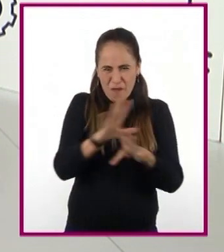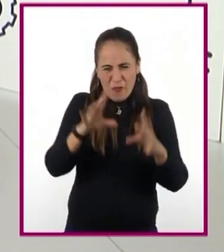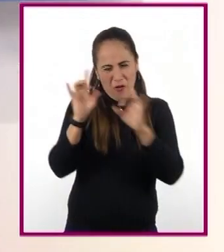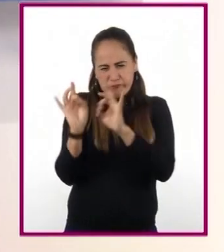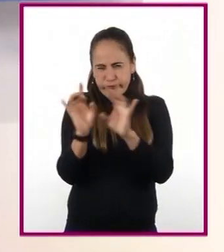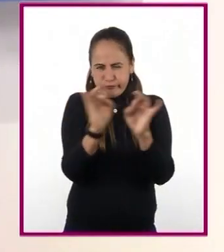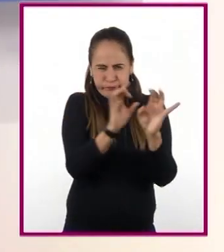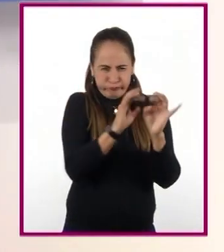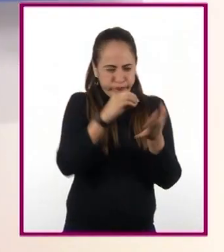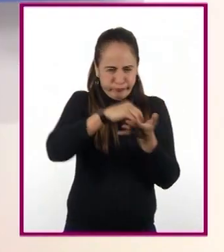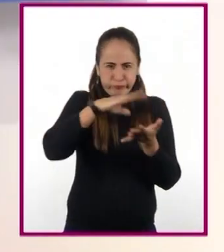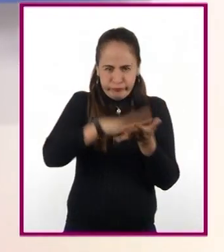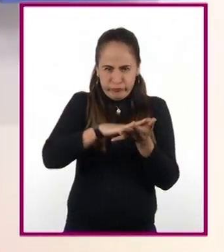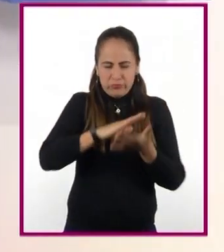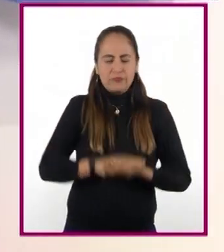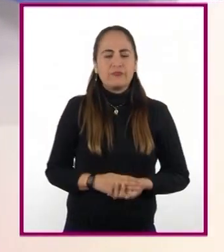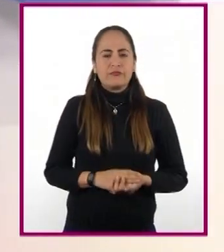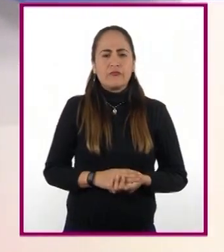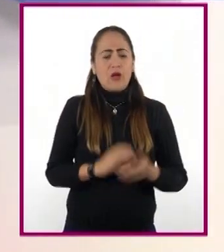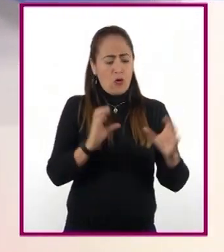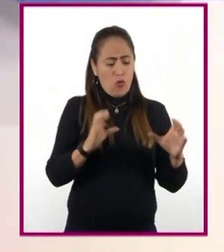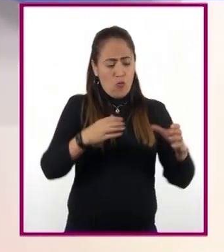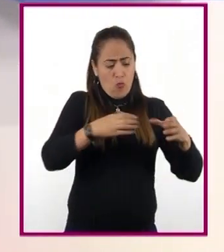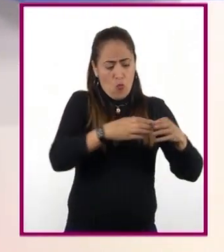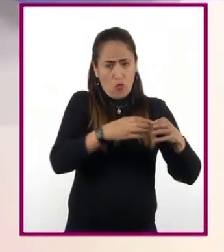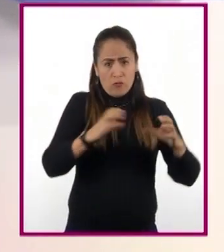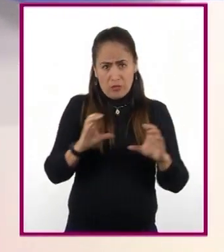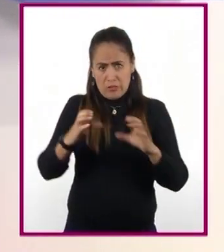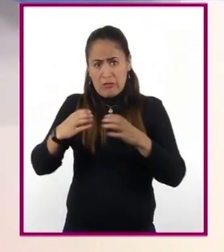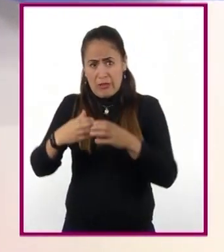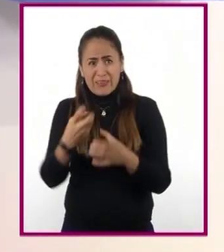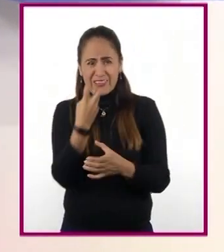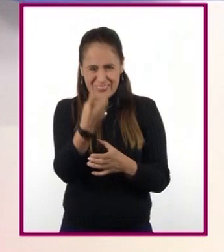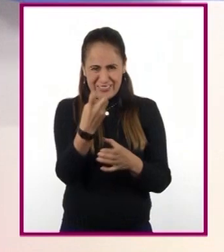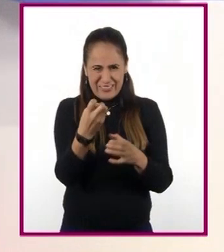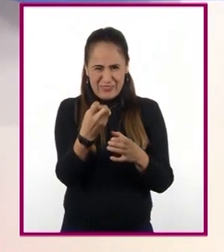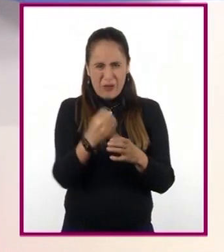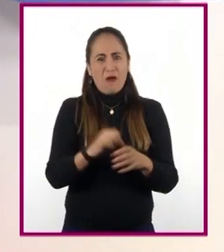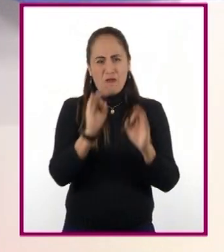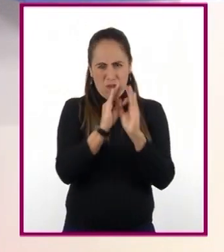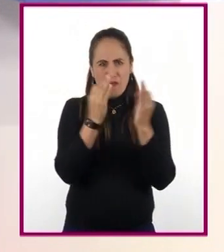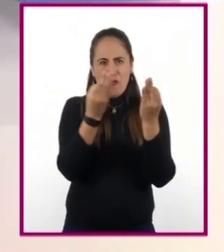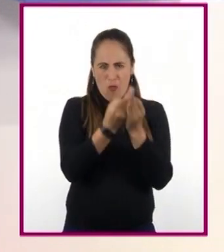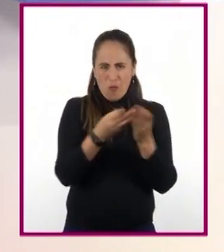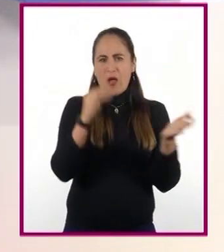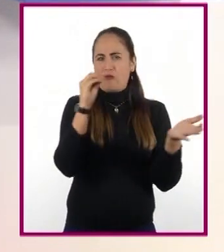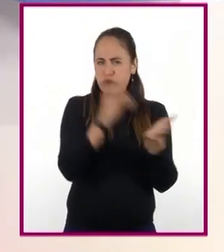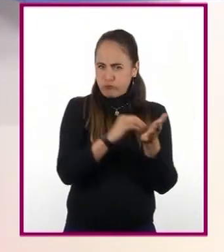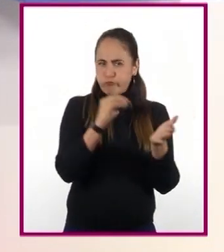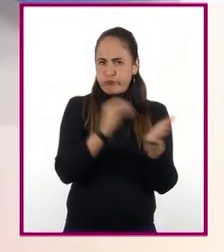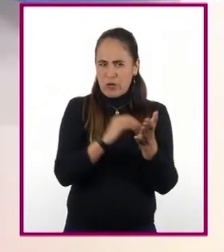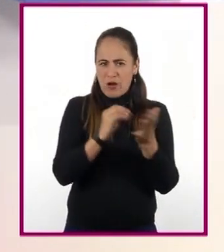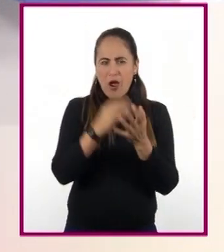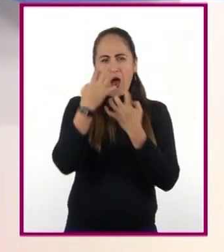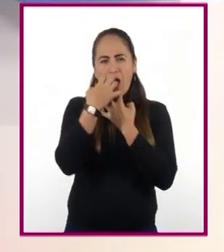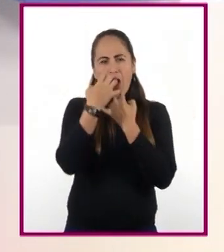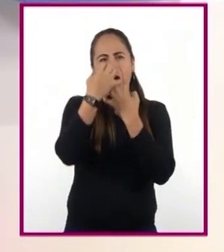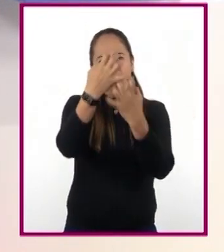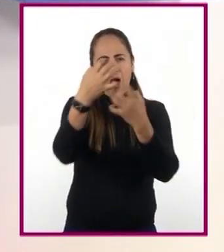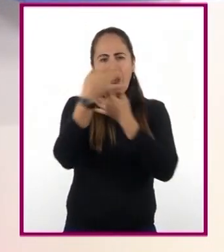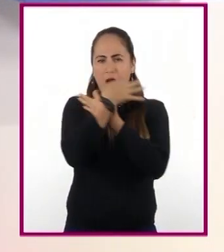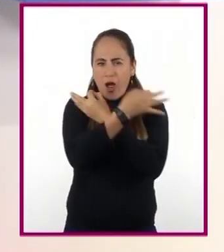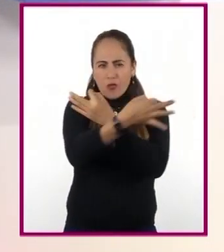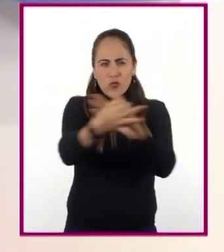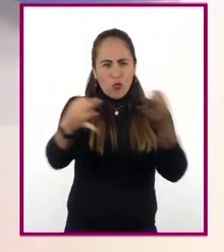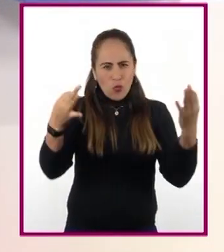sucedido. Hay comunidades en donde aún se emplean este sistema y se anuncian los